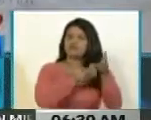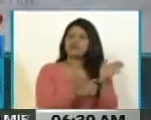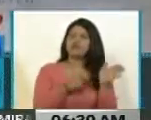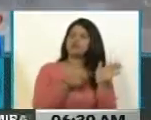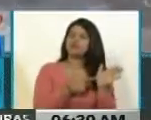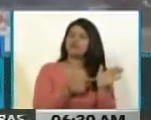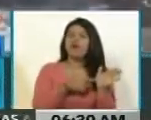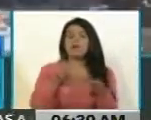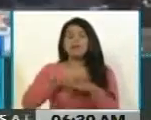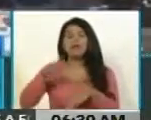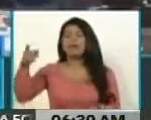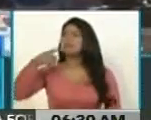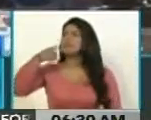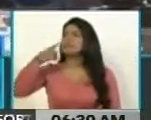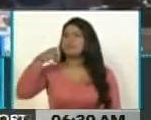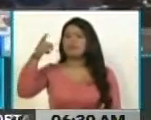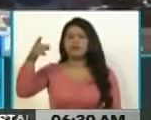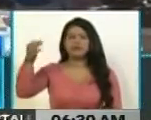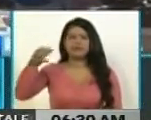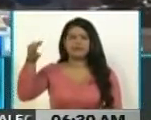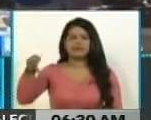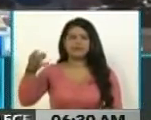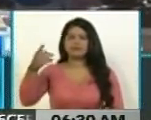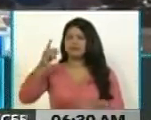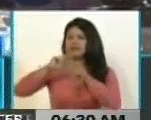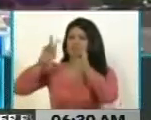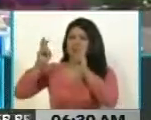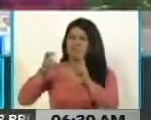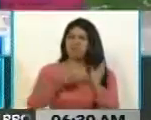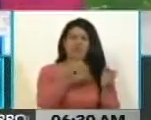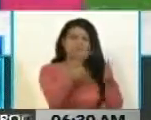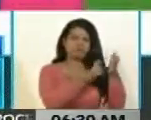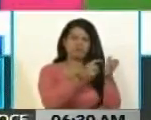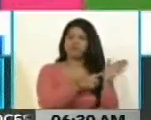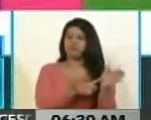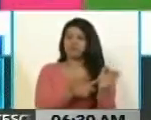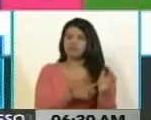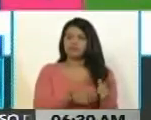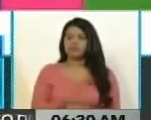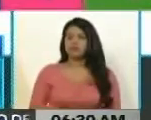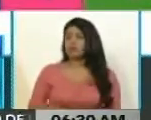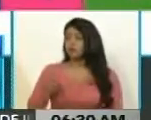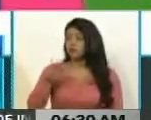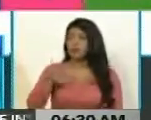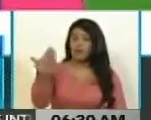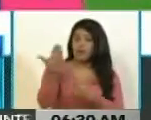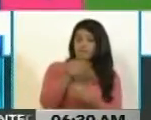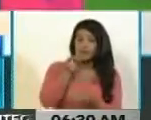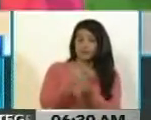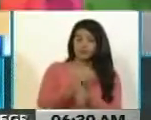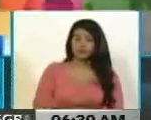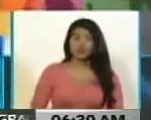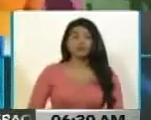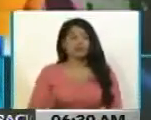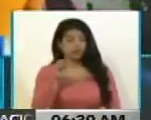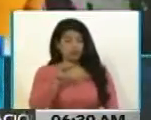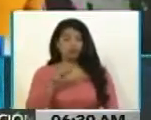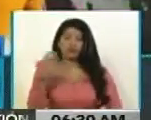discurso oficial sobre diversos temas. Y yo recuerdo mucho, por ejemplo, que podías ir hasta preso. Bueno, es que íbamos